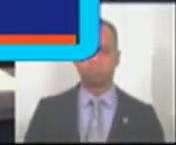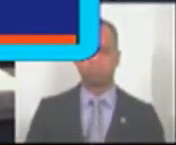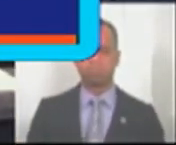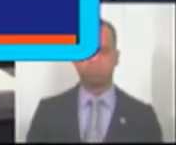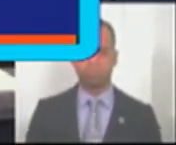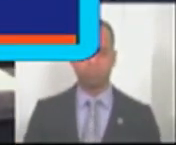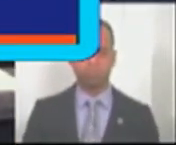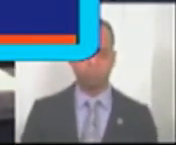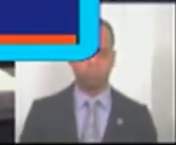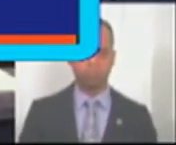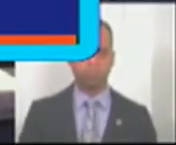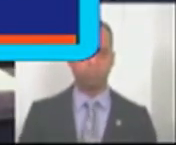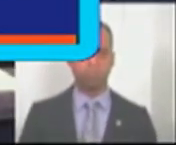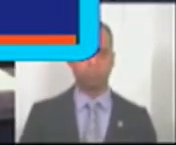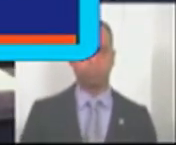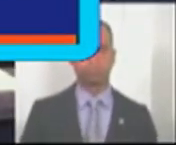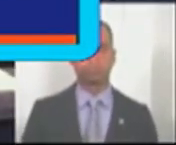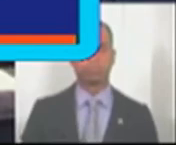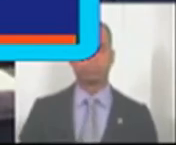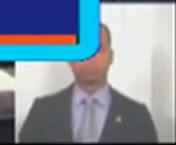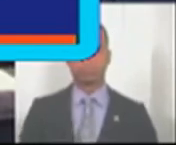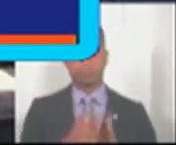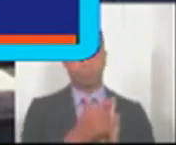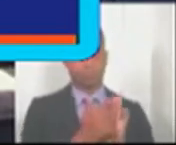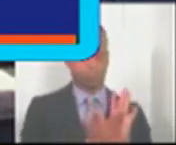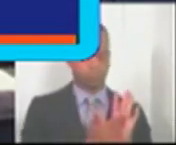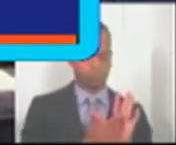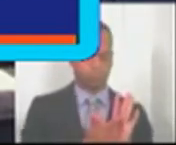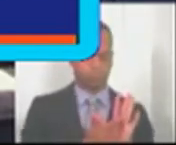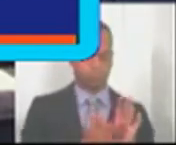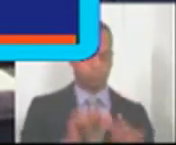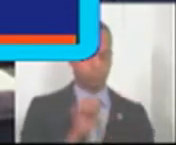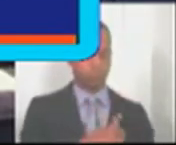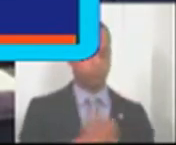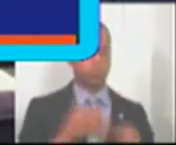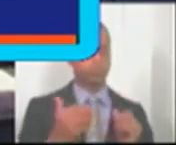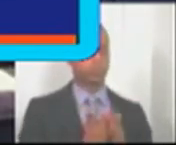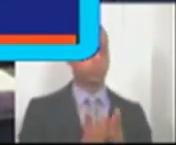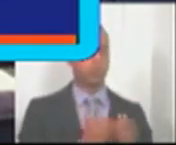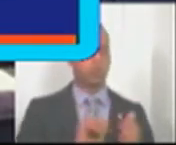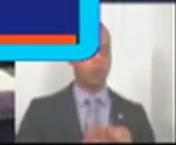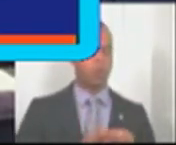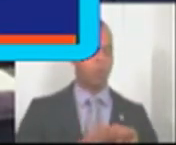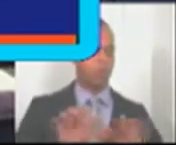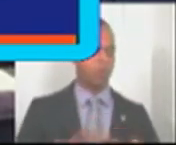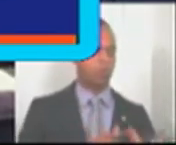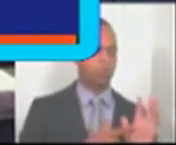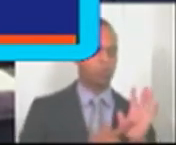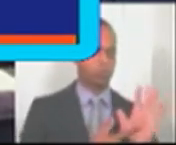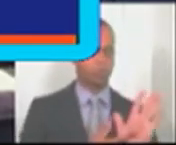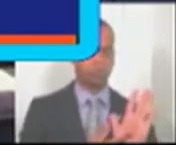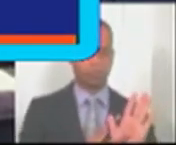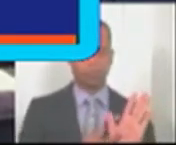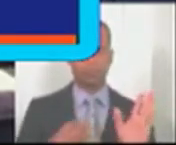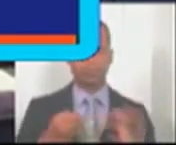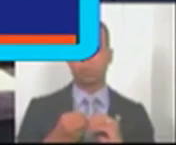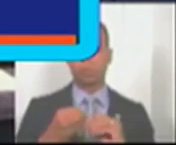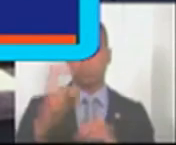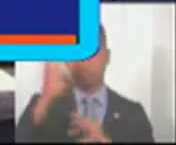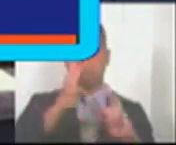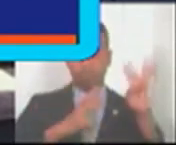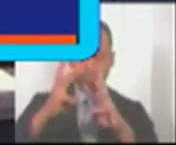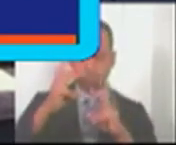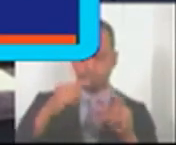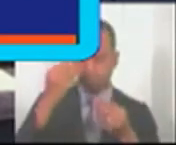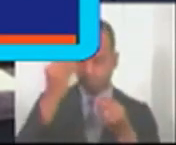Y la ley genera un nuevo marco de actuación. Y lo que más me preocupa, que eso lo comparto